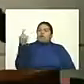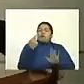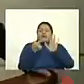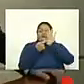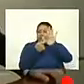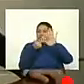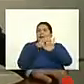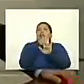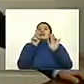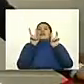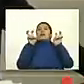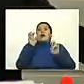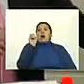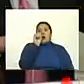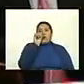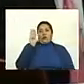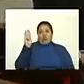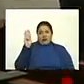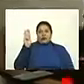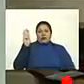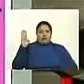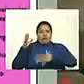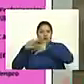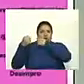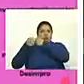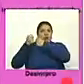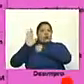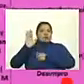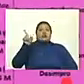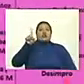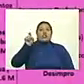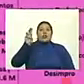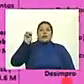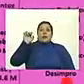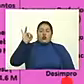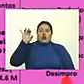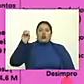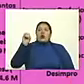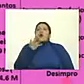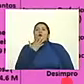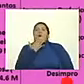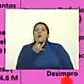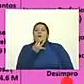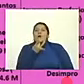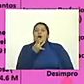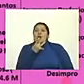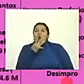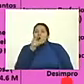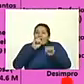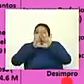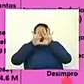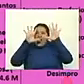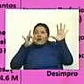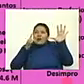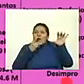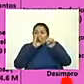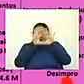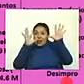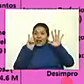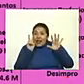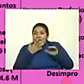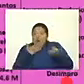del caso Odebrecht Sarmiento. Lo que está en violeta, quiero que se mantenga el cuadro, lo que